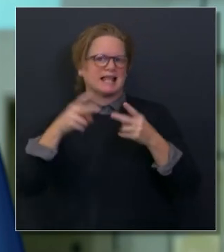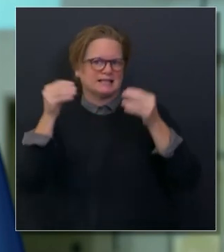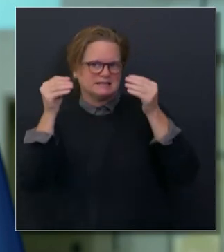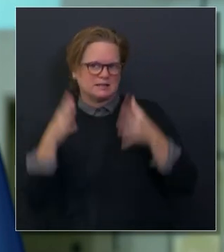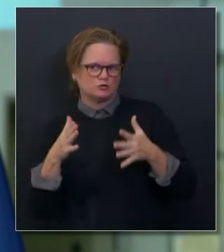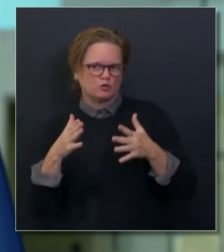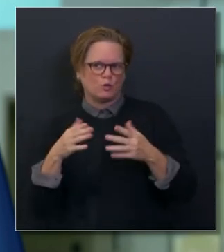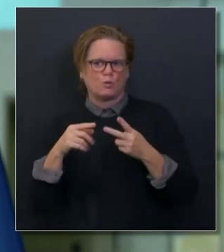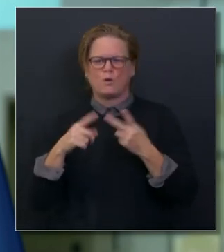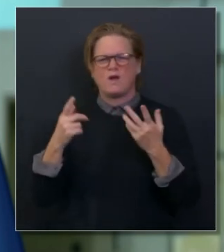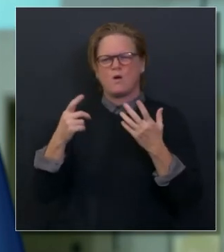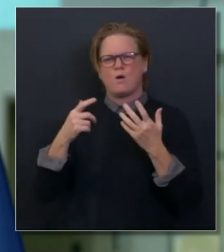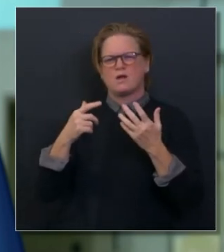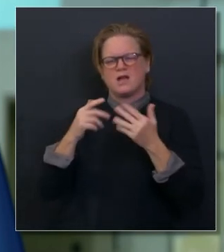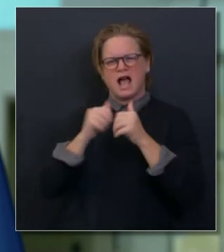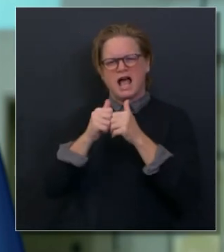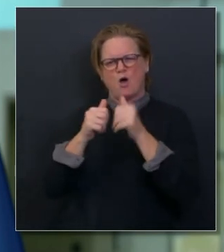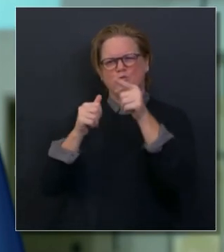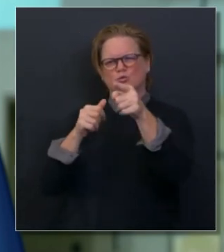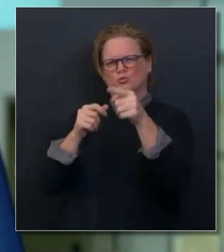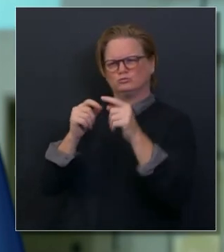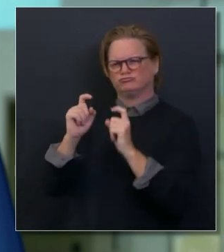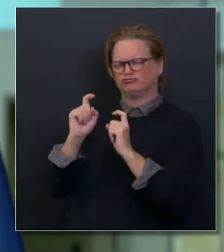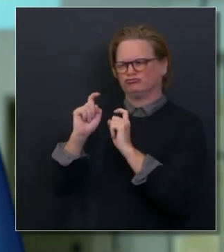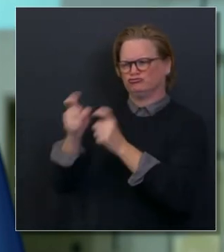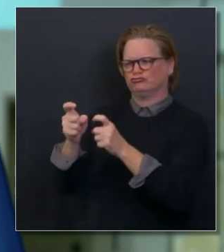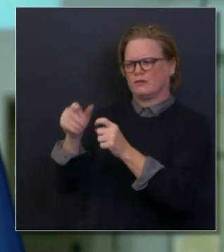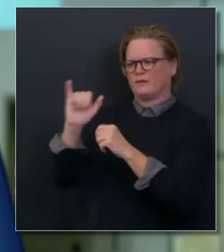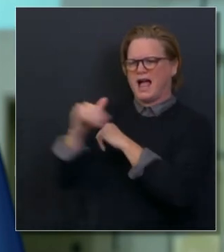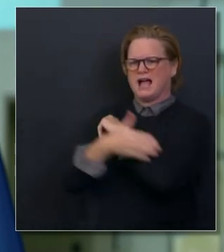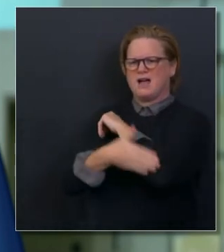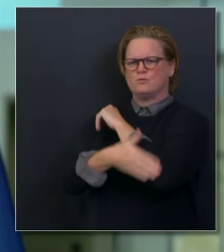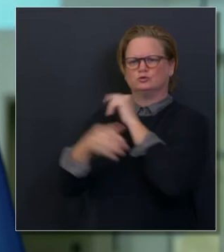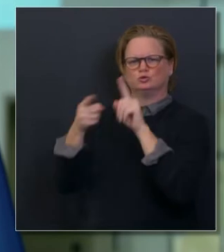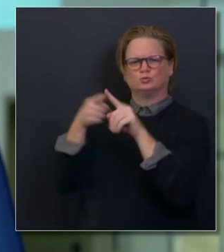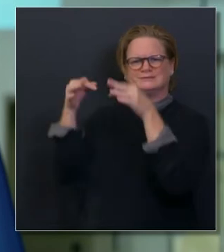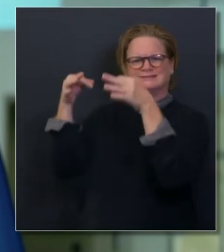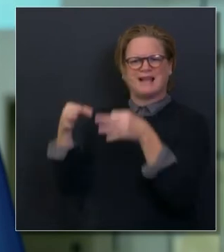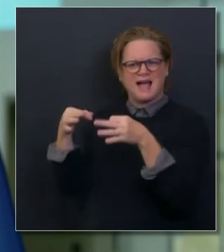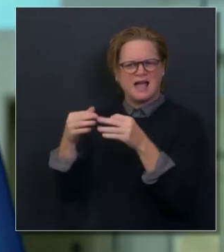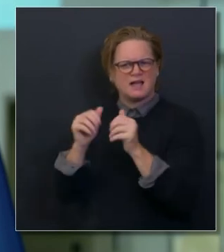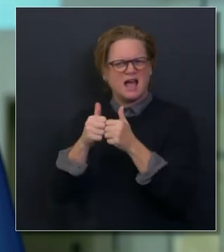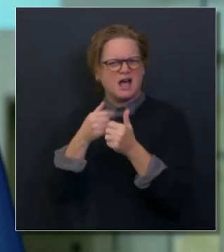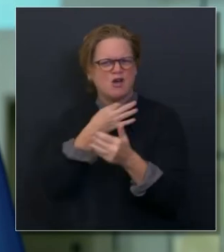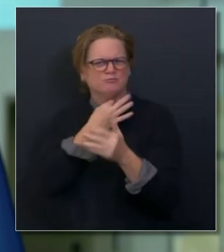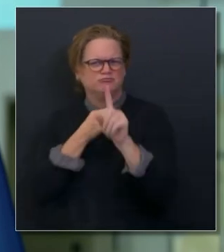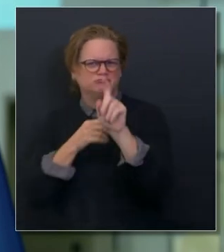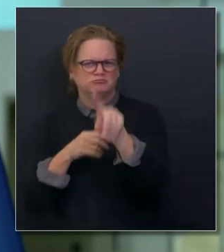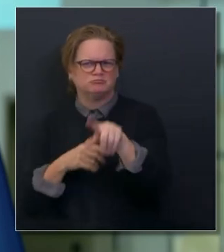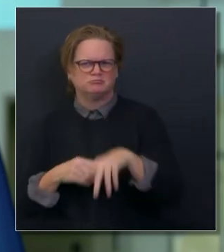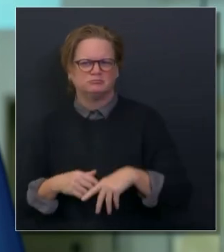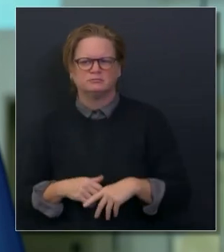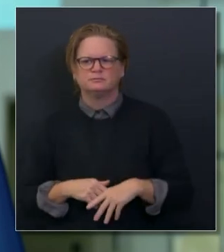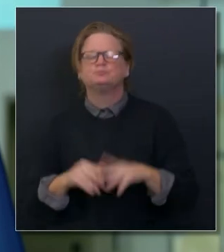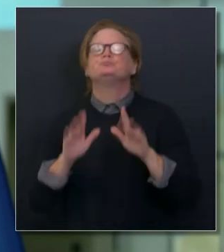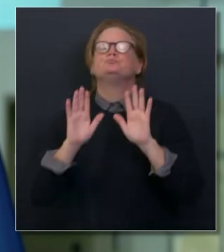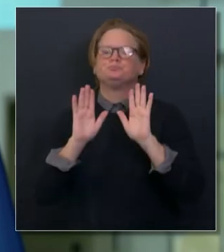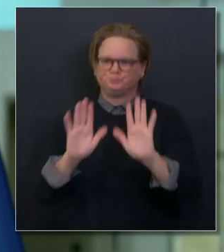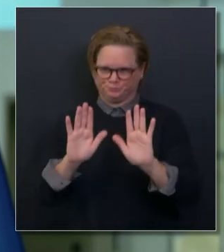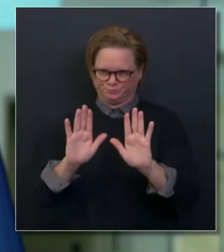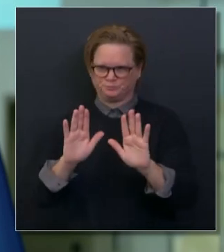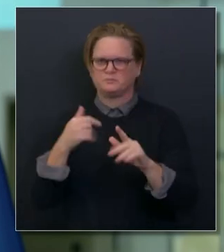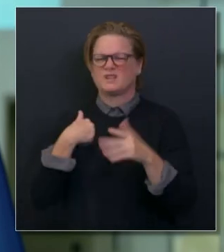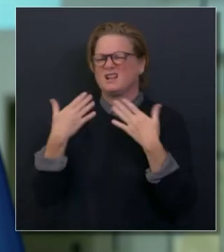como usted la plantea. Voy a contestar y luego le voy a pedir al doctor Galli que responda